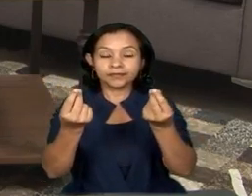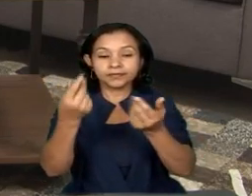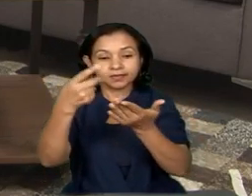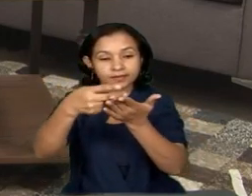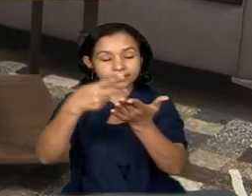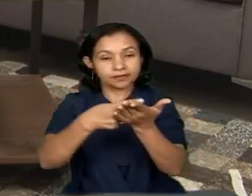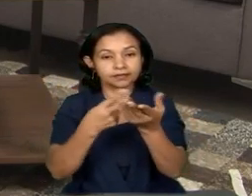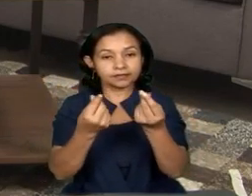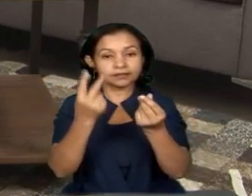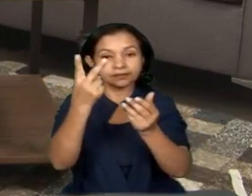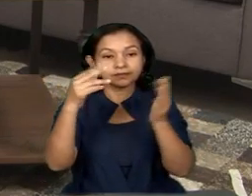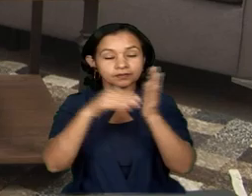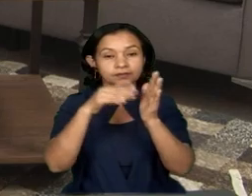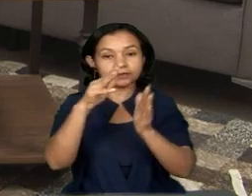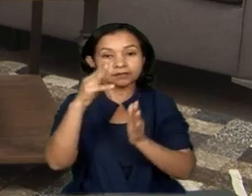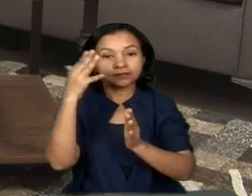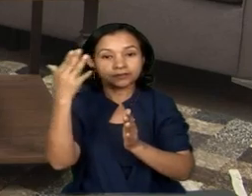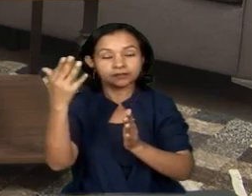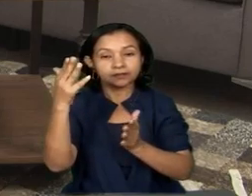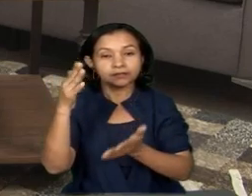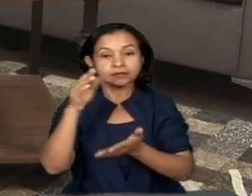presupuesto 2019 para entregar